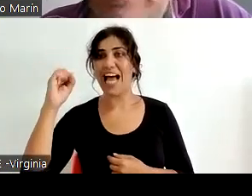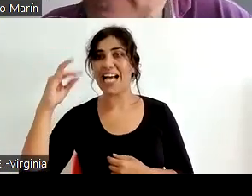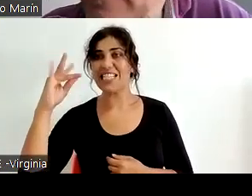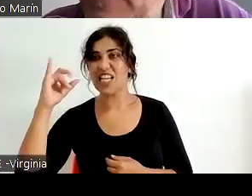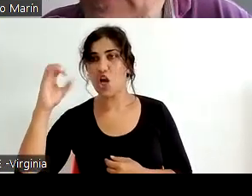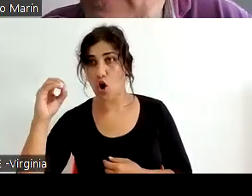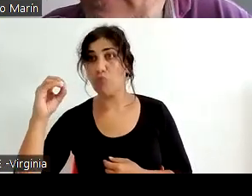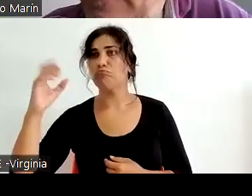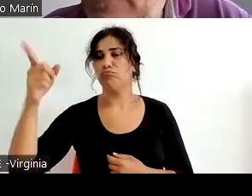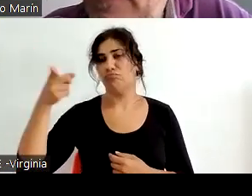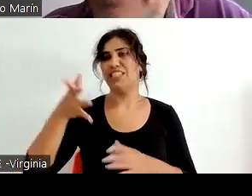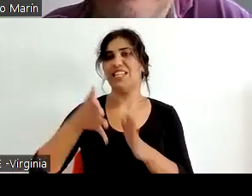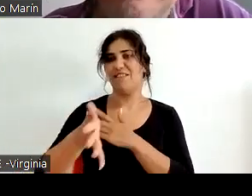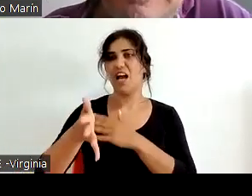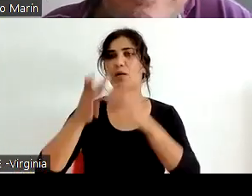no tiene la misma